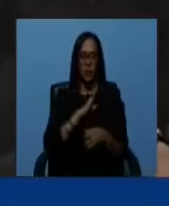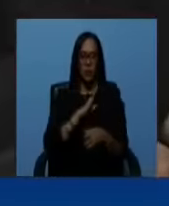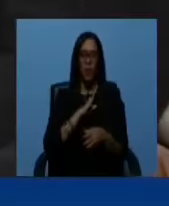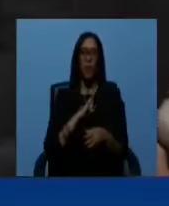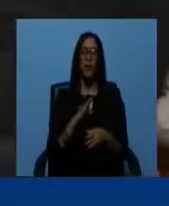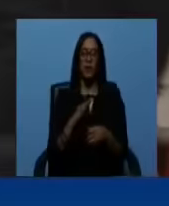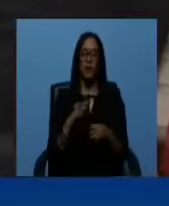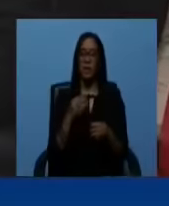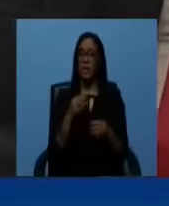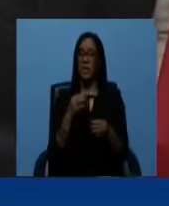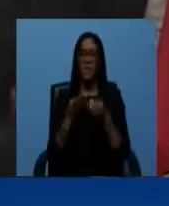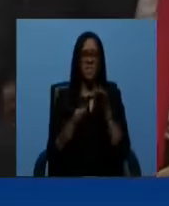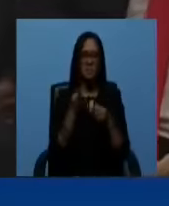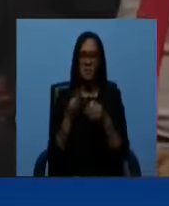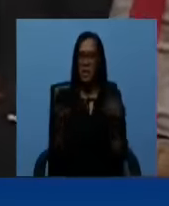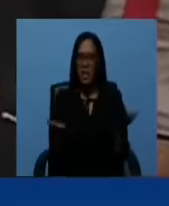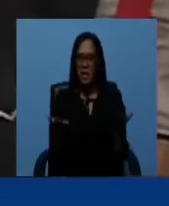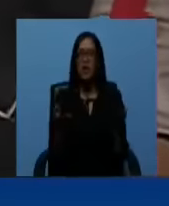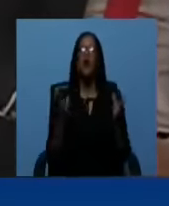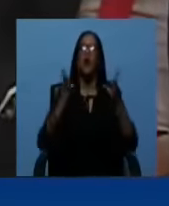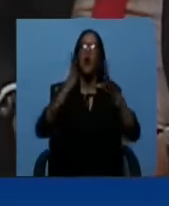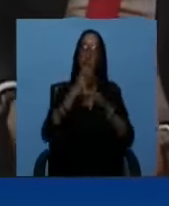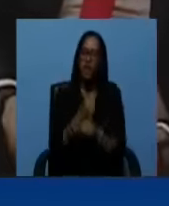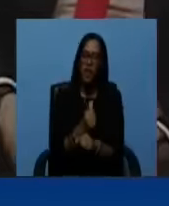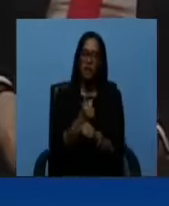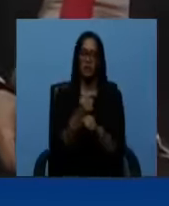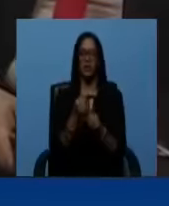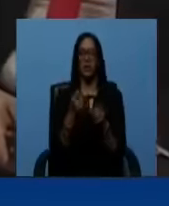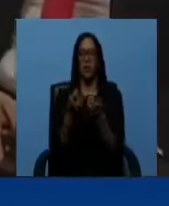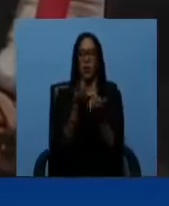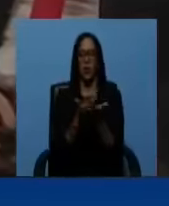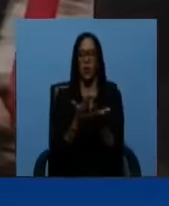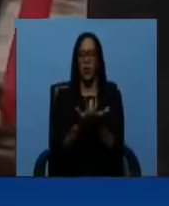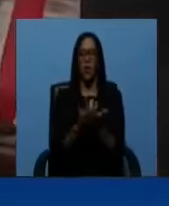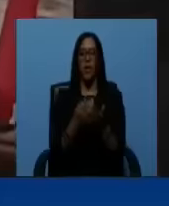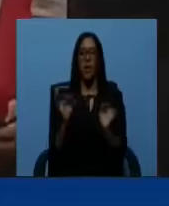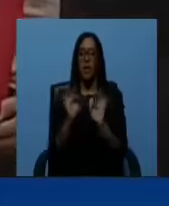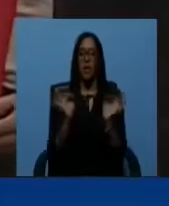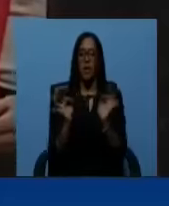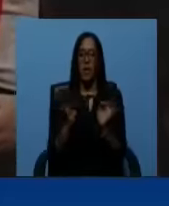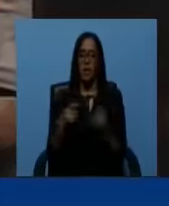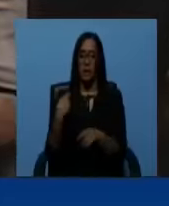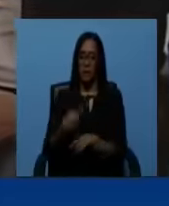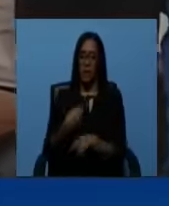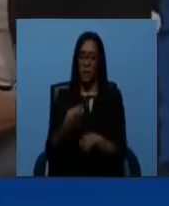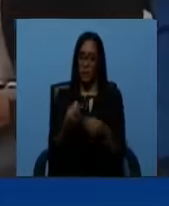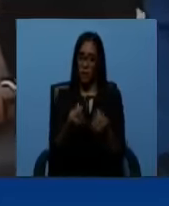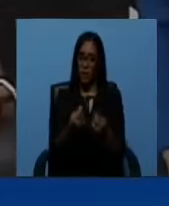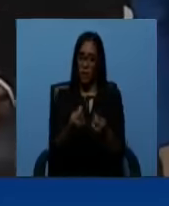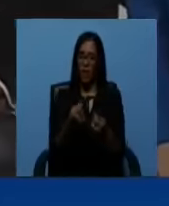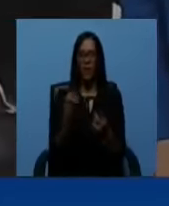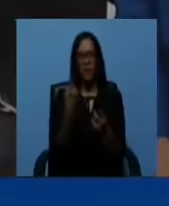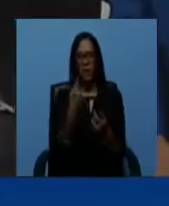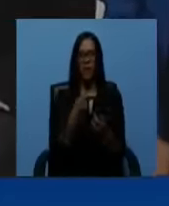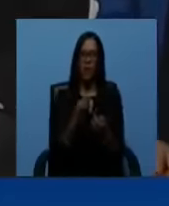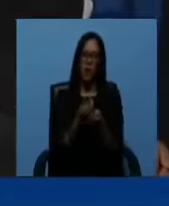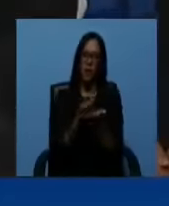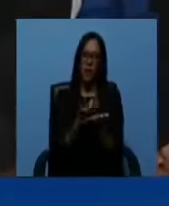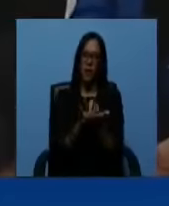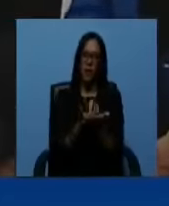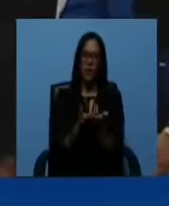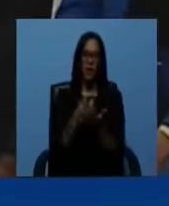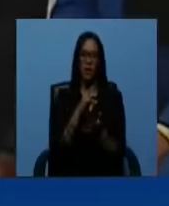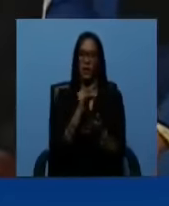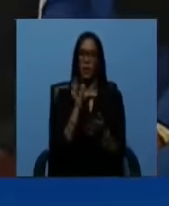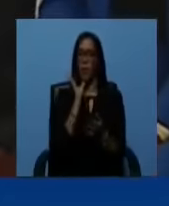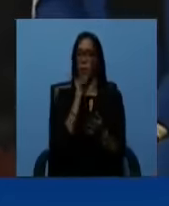que denota confianza en la economía, porque nadie invierte sus churupitos en una economía en la cual no cree que